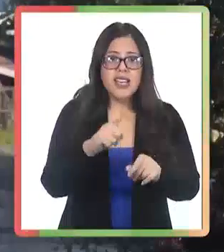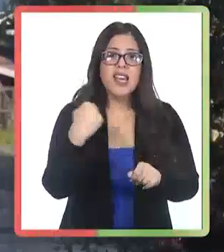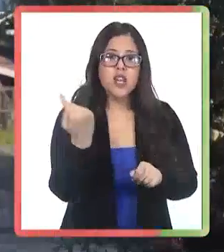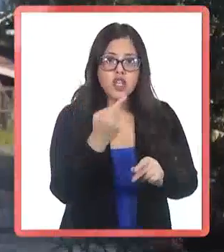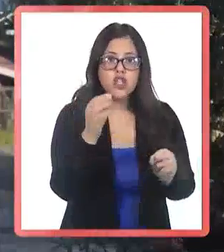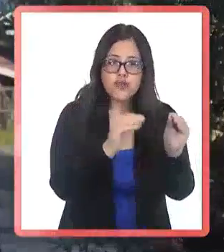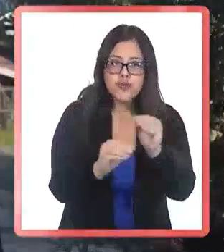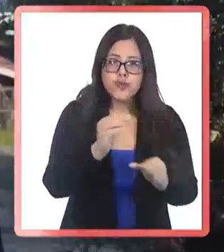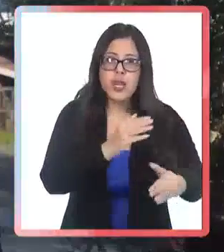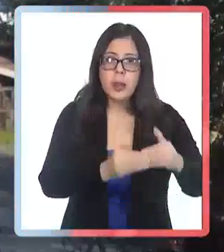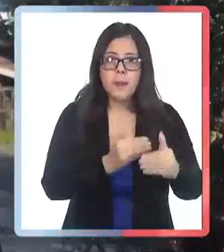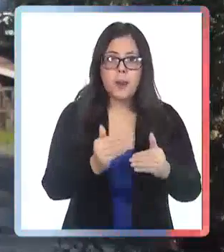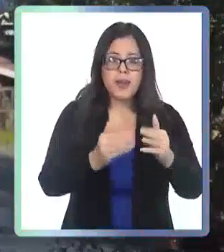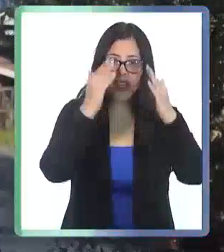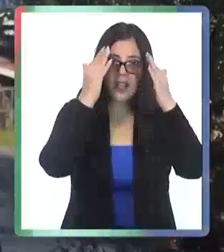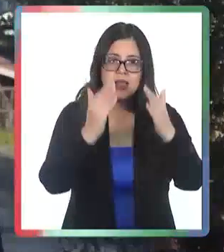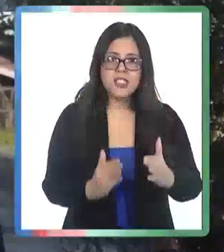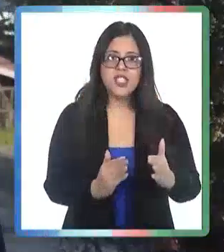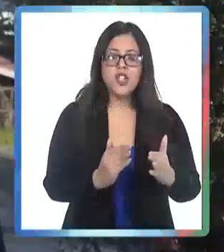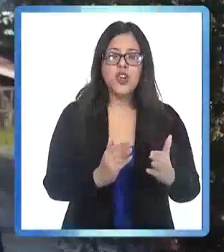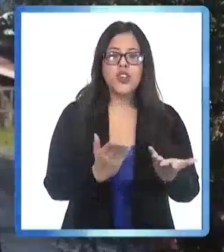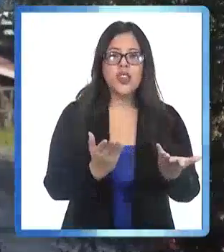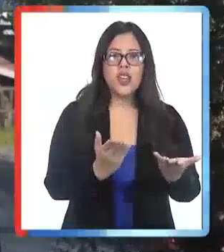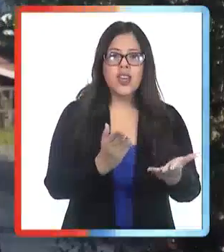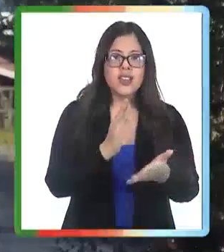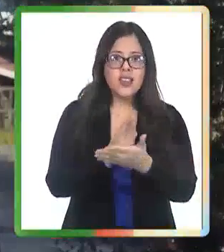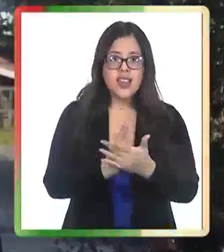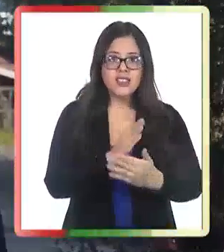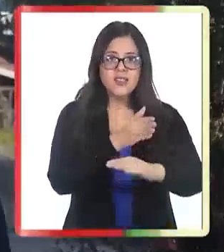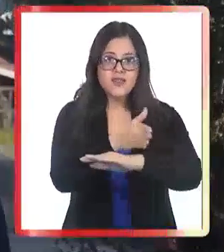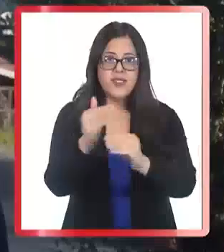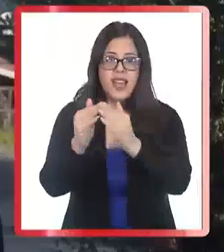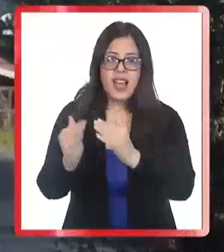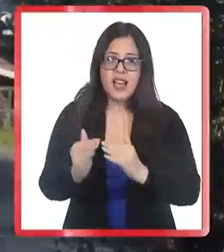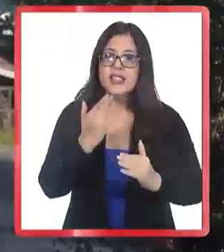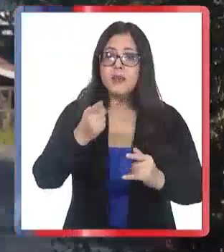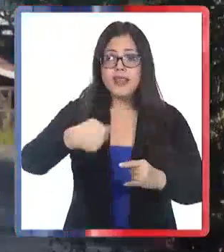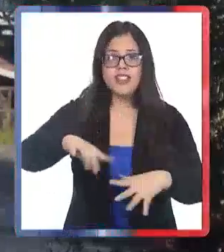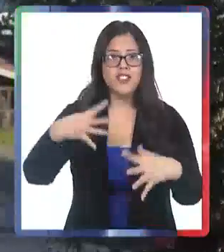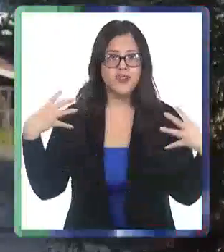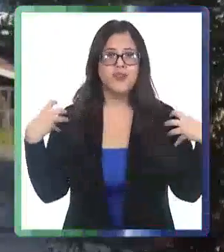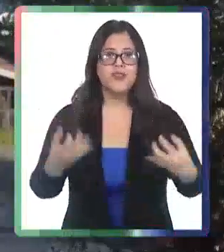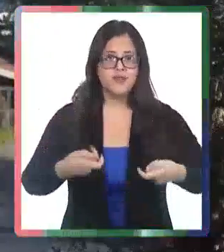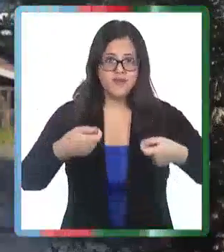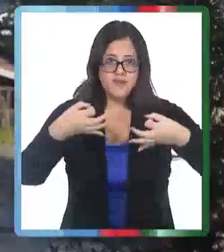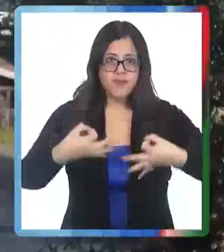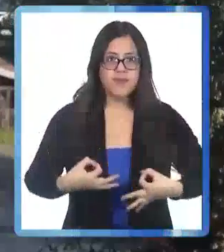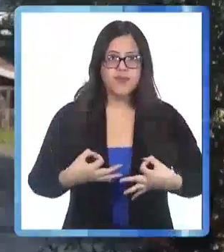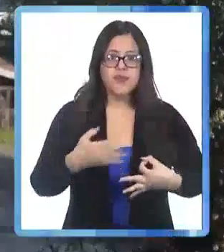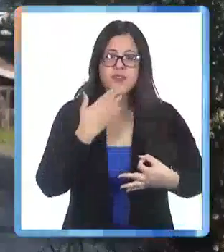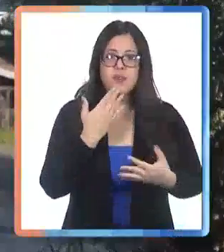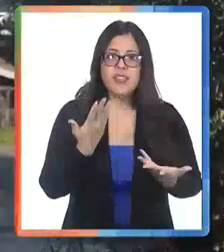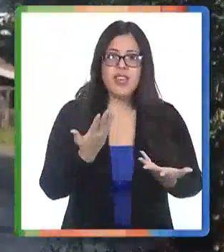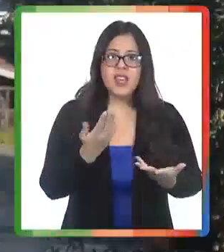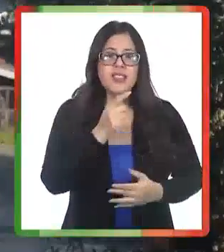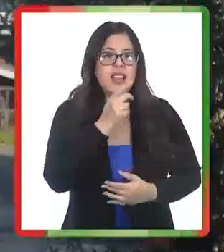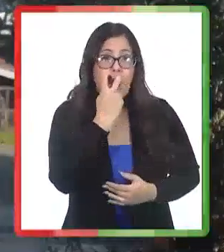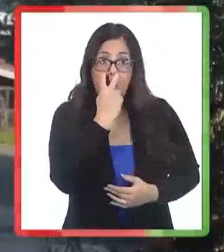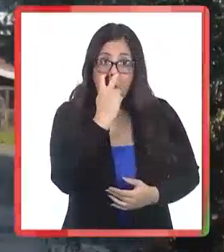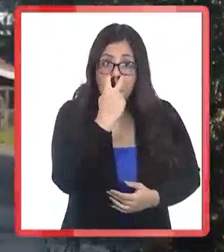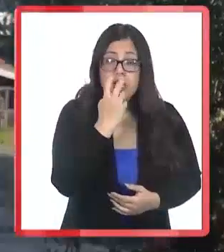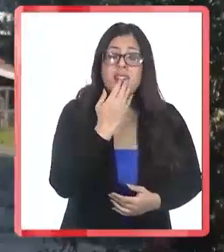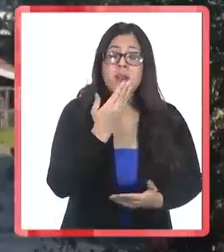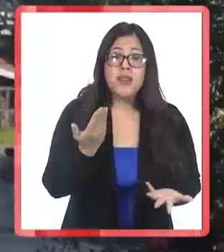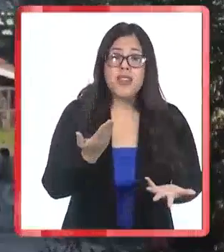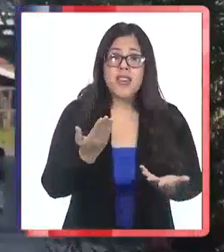que nosotros estamos implementando en atención domiciliaria, han aportado a través de su responsabilidad, a través de su curiosidad